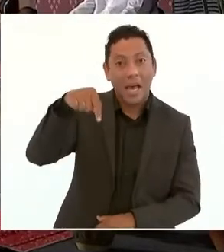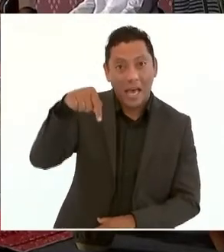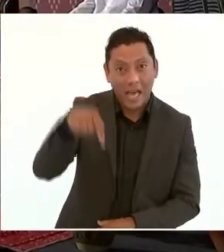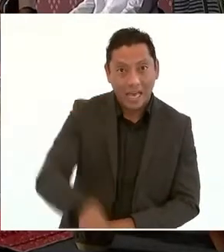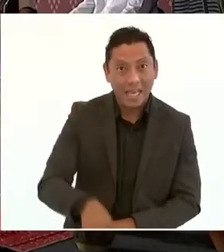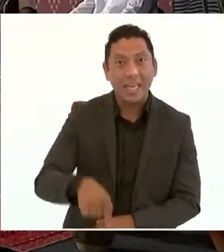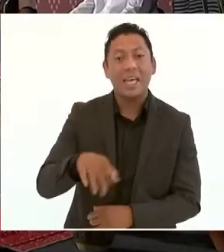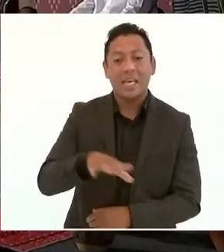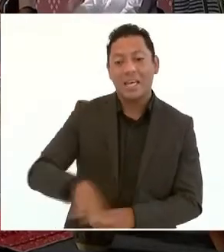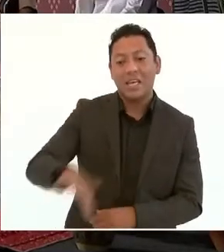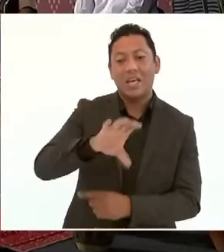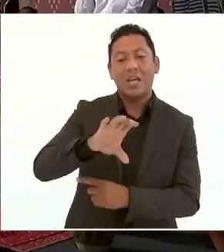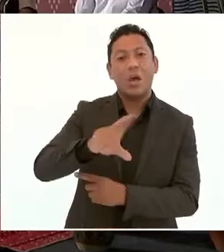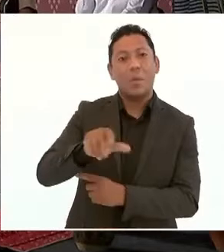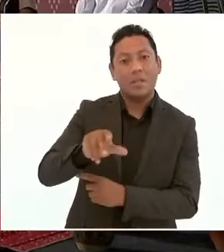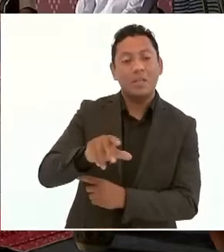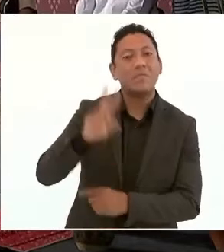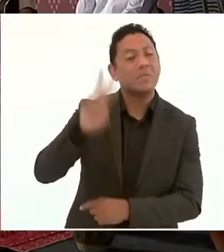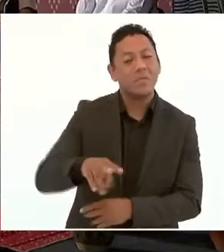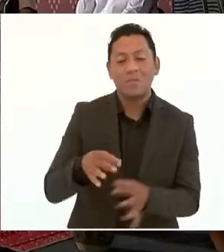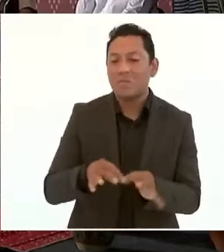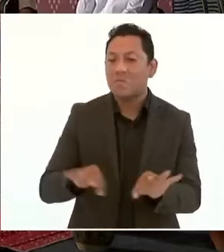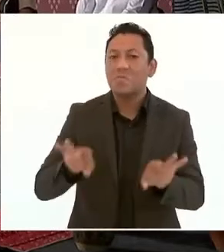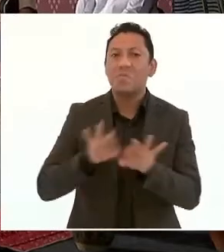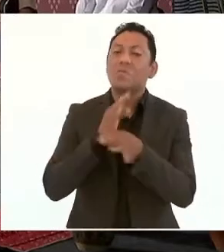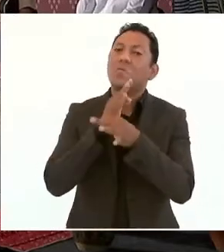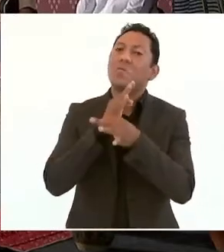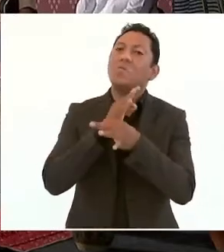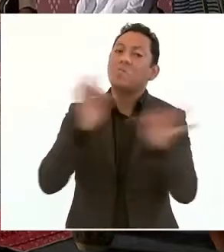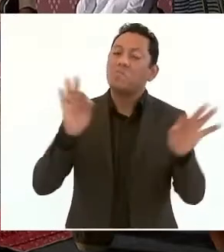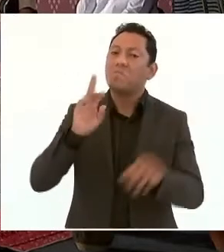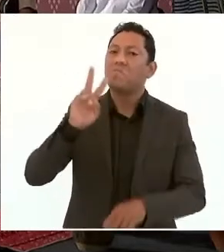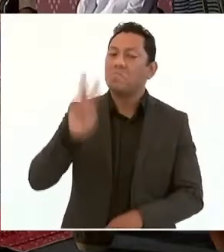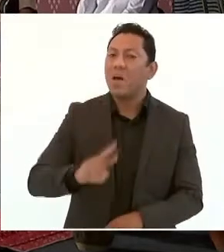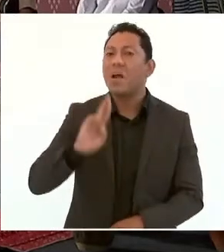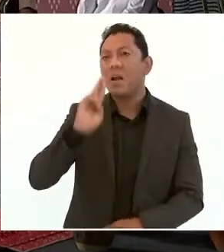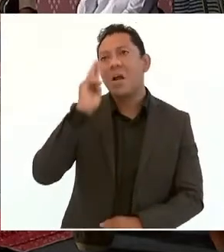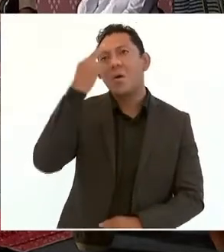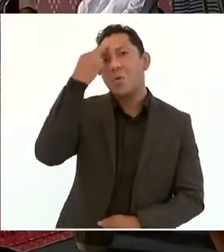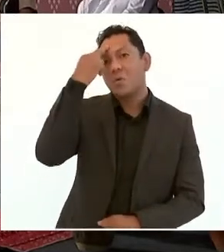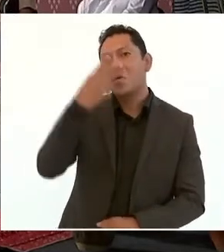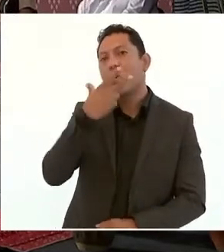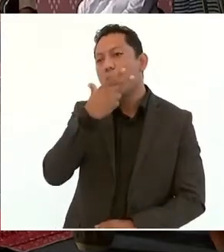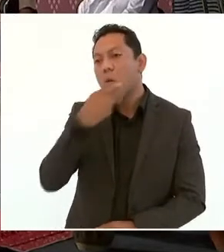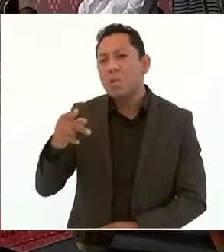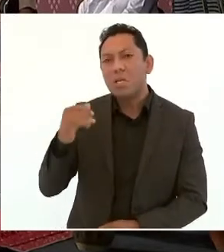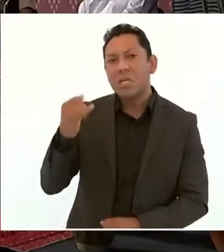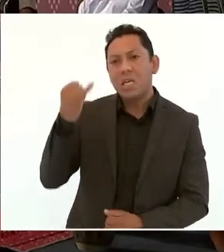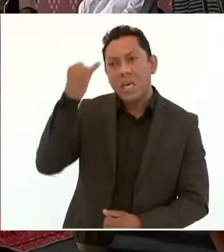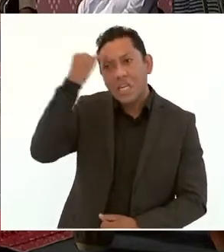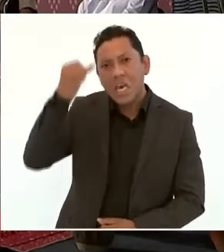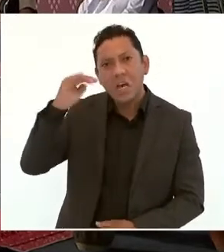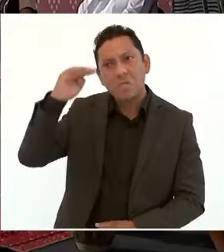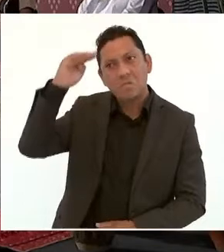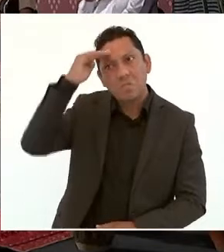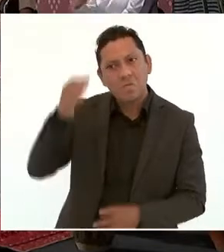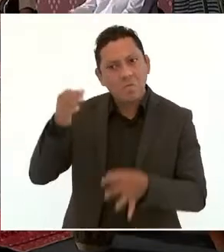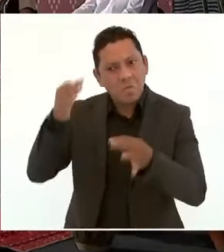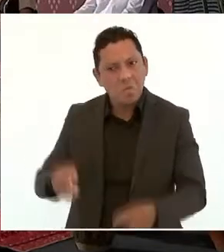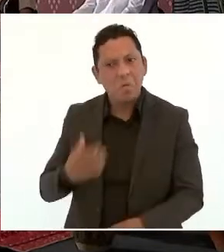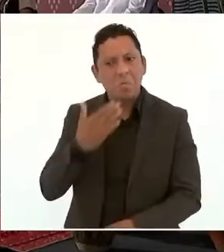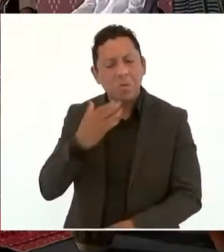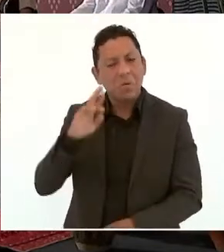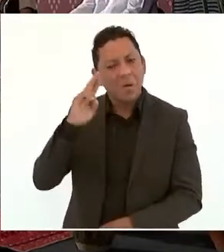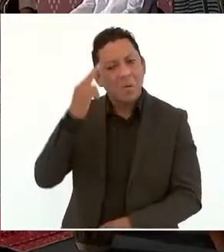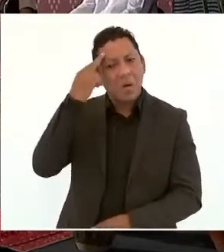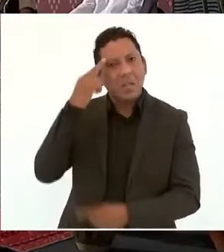es propicio para invocar a un ejemplar hombre de ideas y principios, don